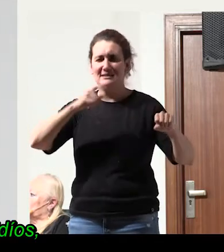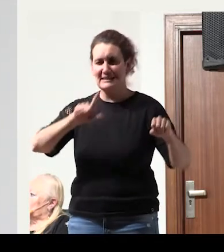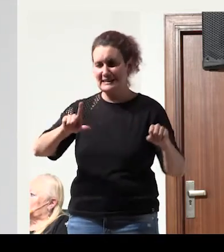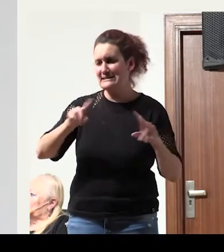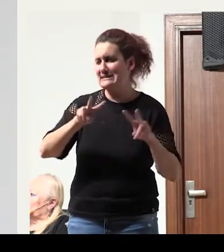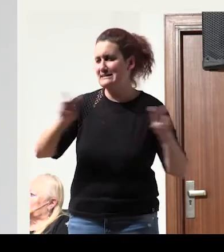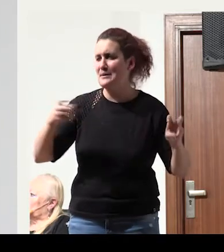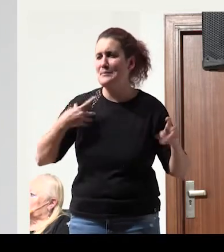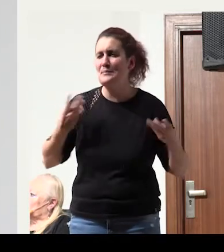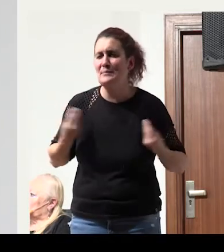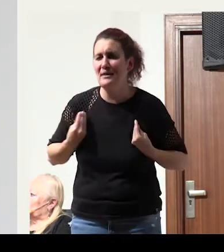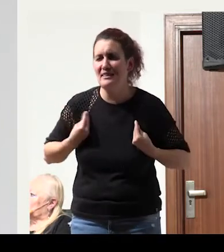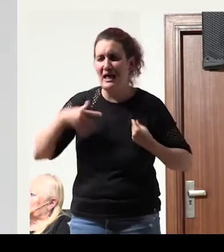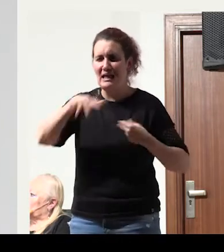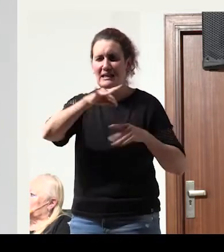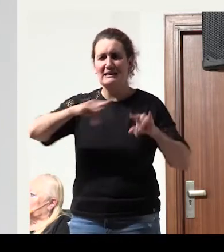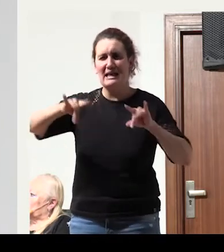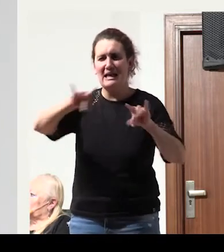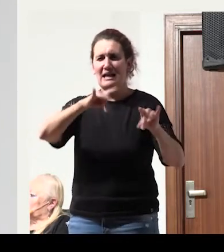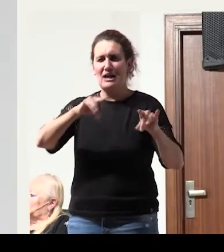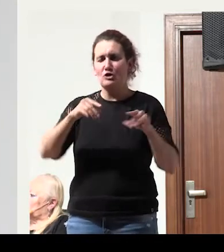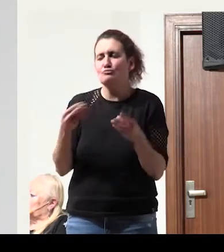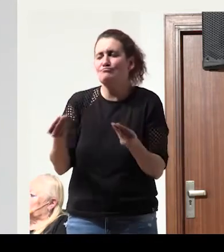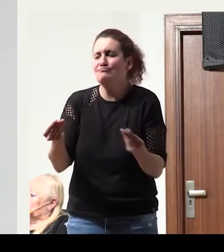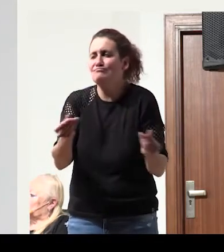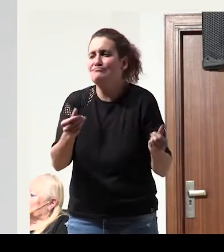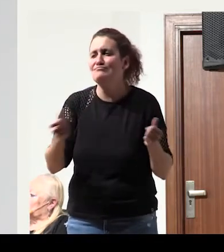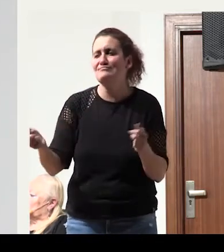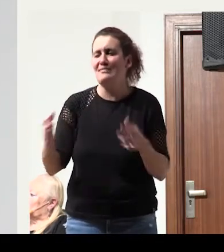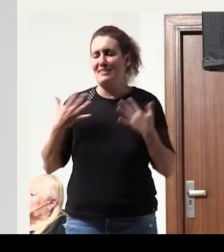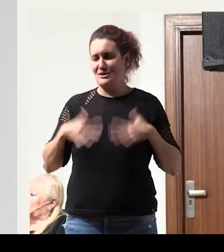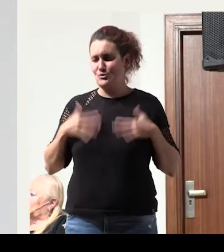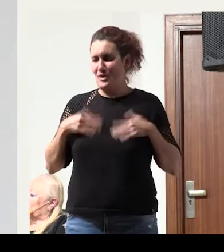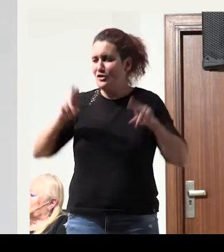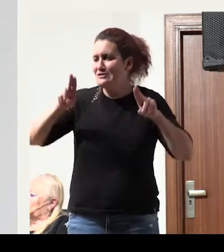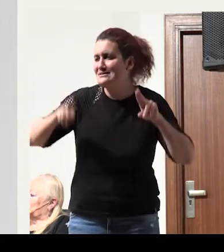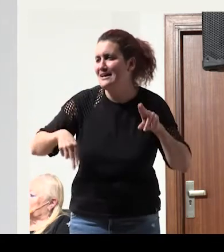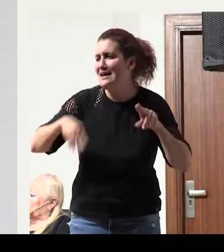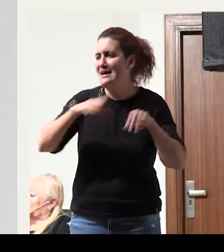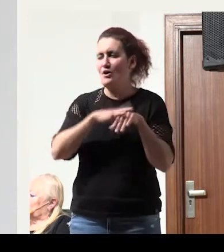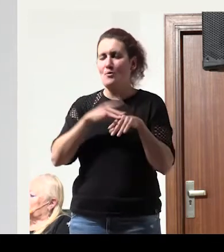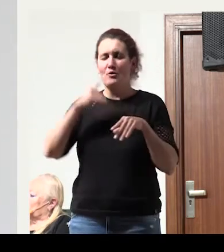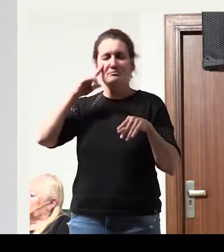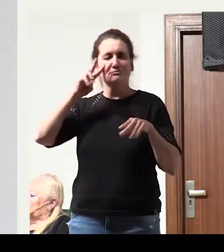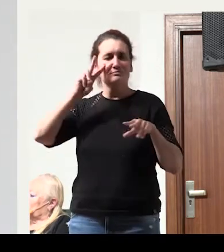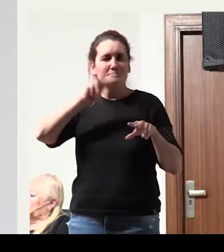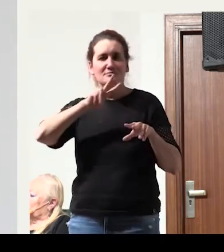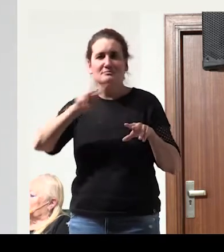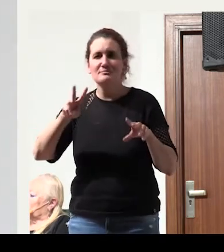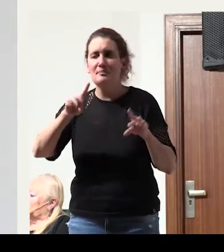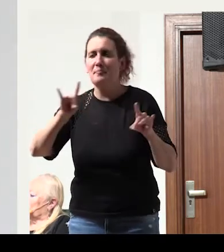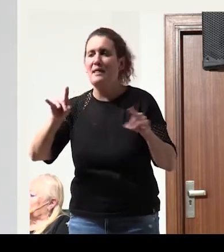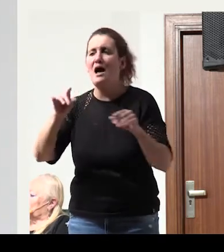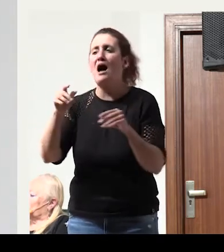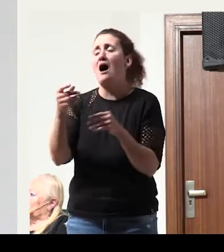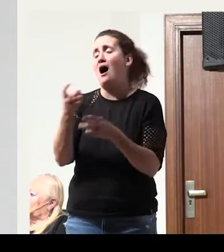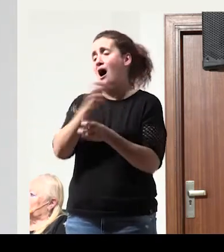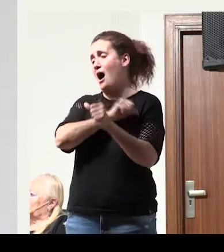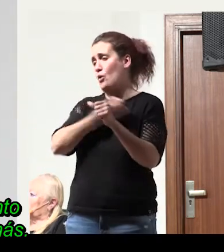baldíos, desnudando el ser, ejercitando el deshacer, autodeshacer y